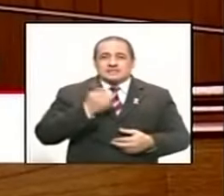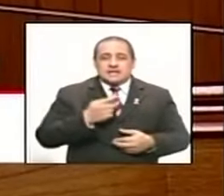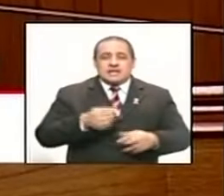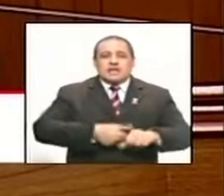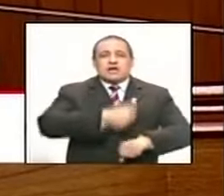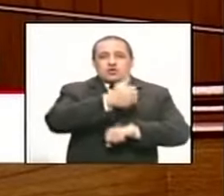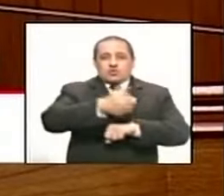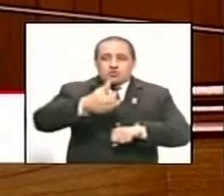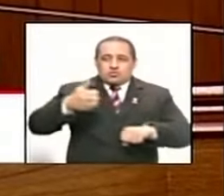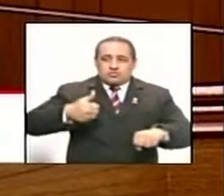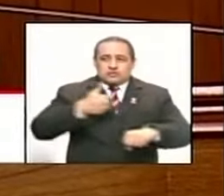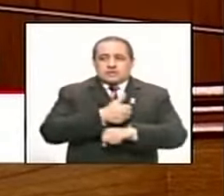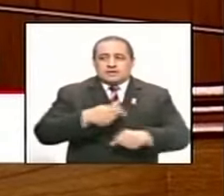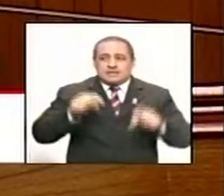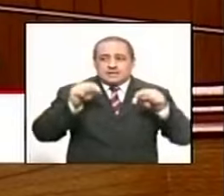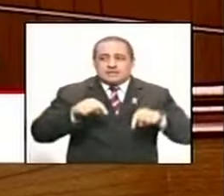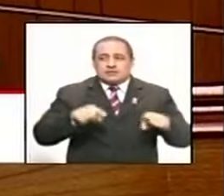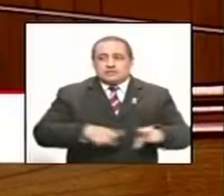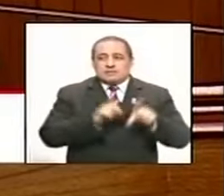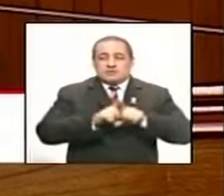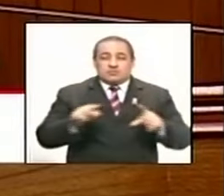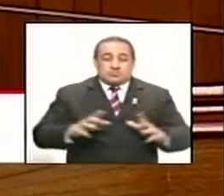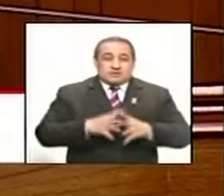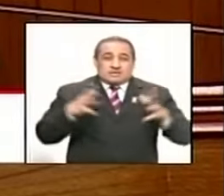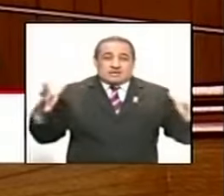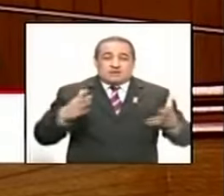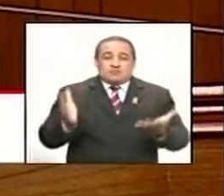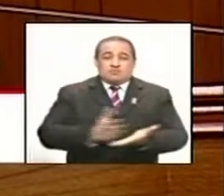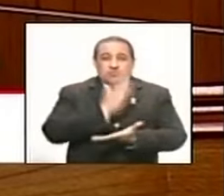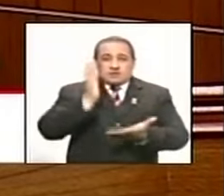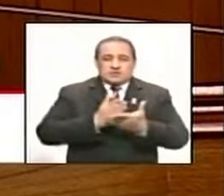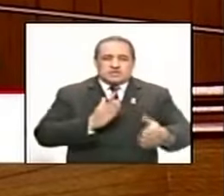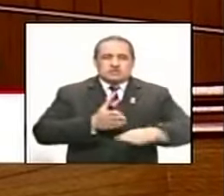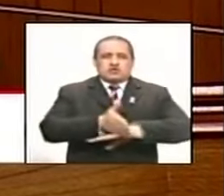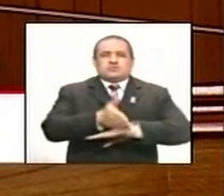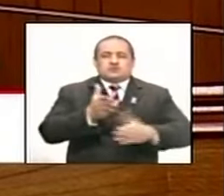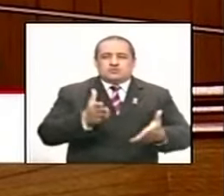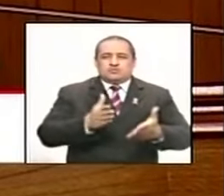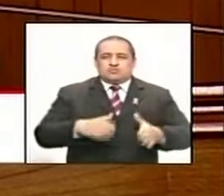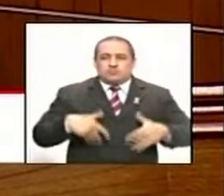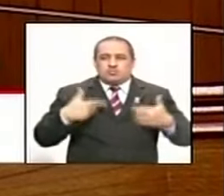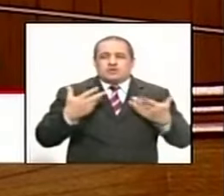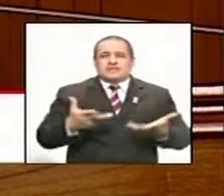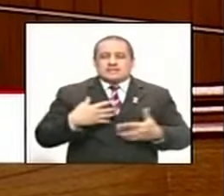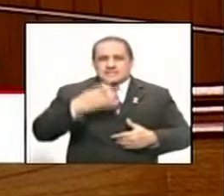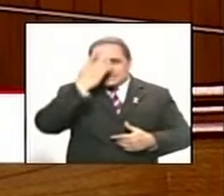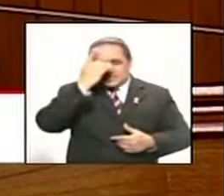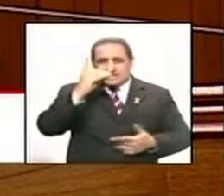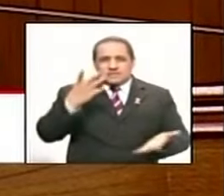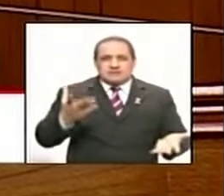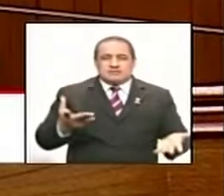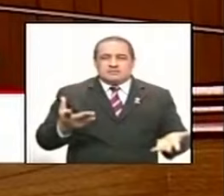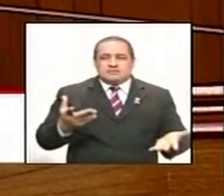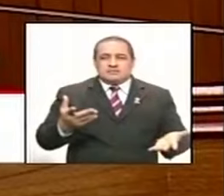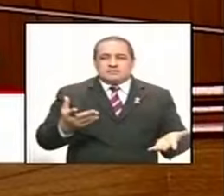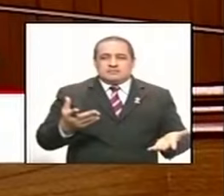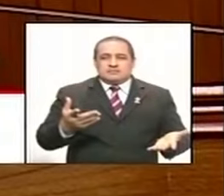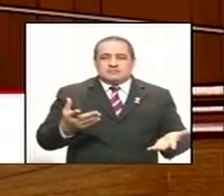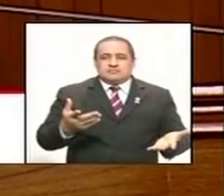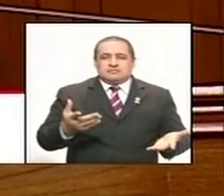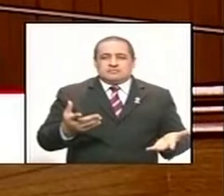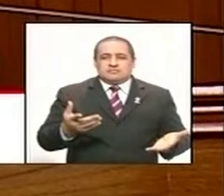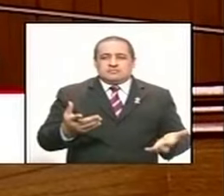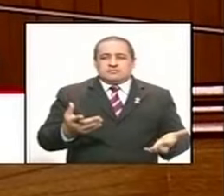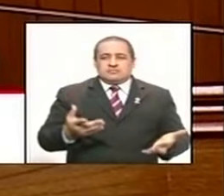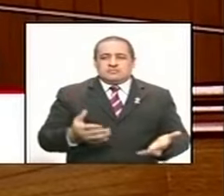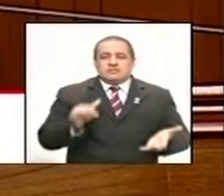junta de portavoces que en este momento, en un caso tan grave de intromisión, puedan decidir si,